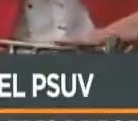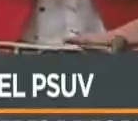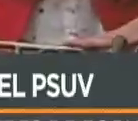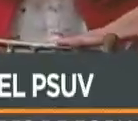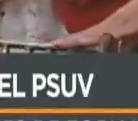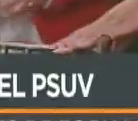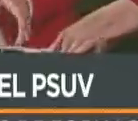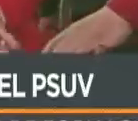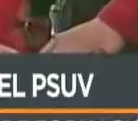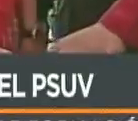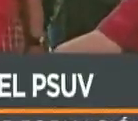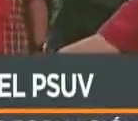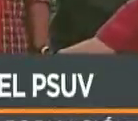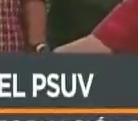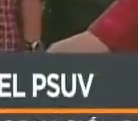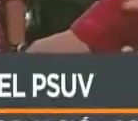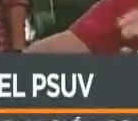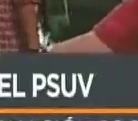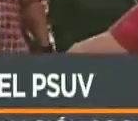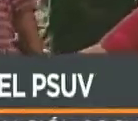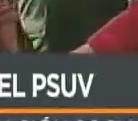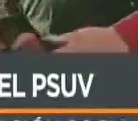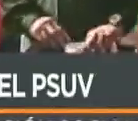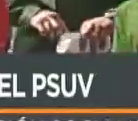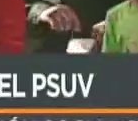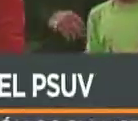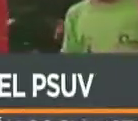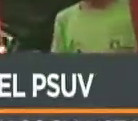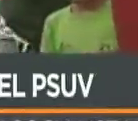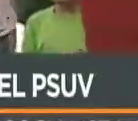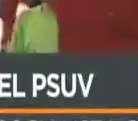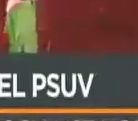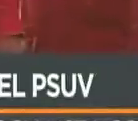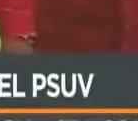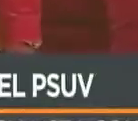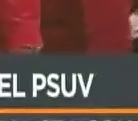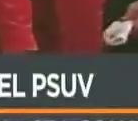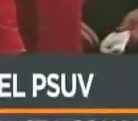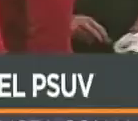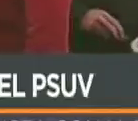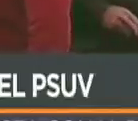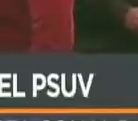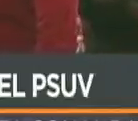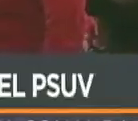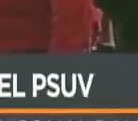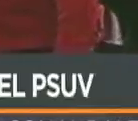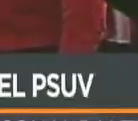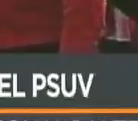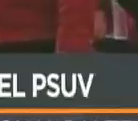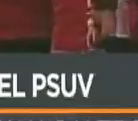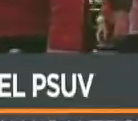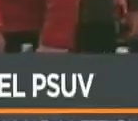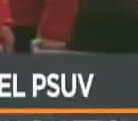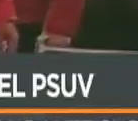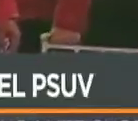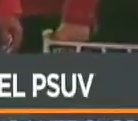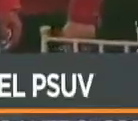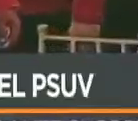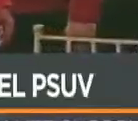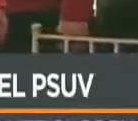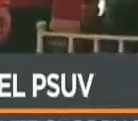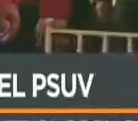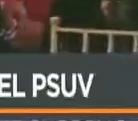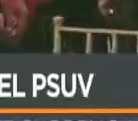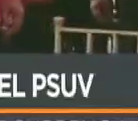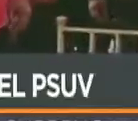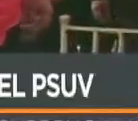de la dirección del Partido Socialista Unido de Venezuela se protagonizan en todos los espacios del territorio nacional estas